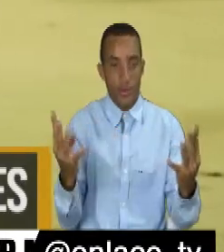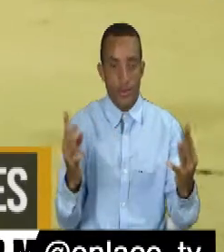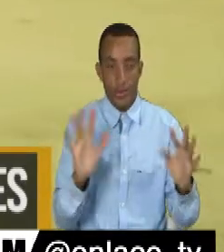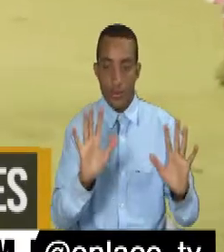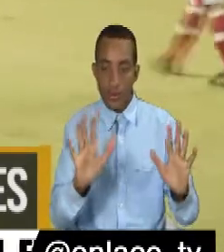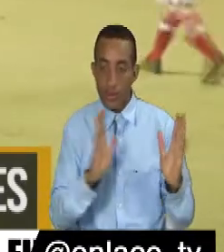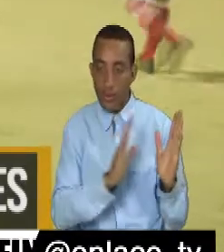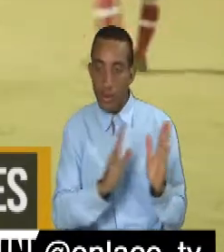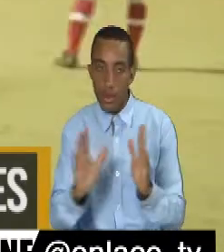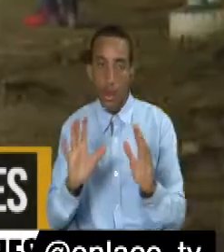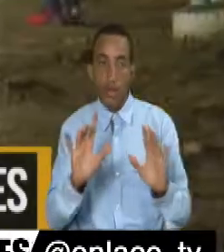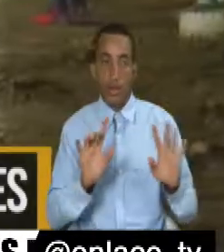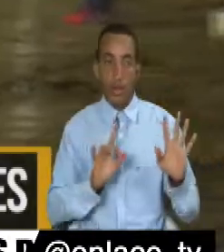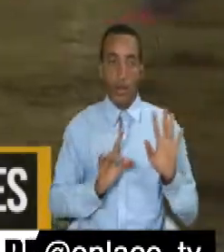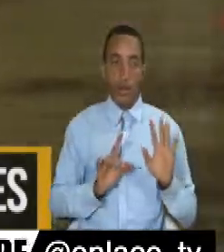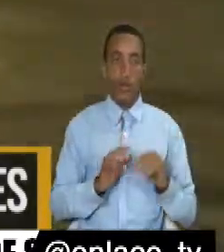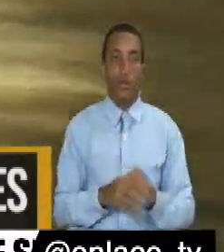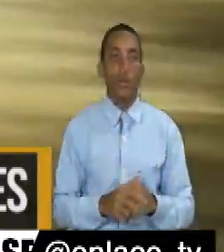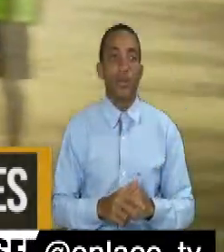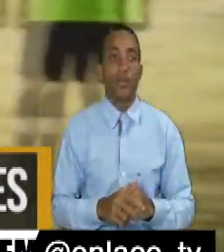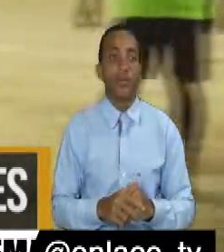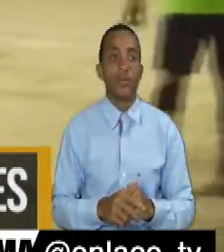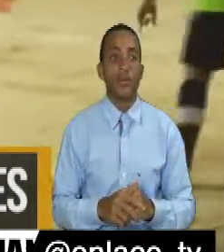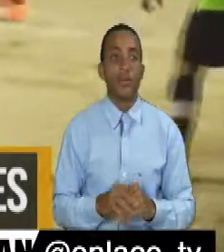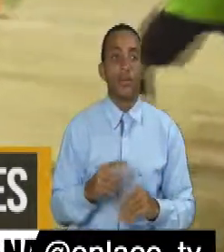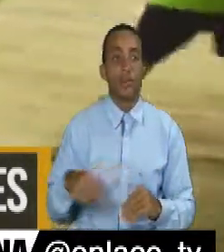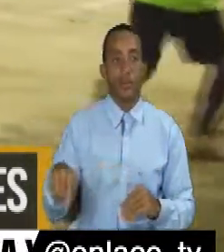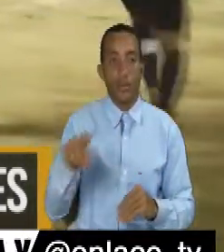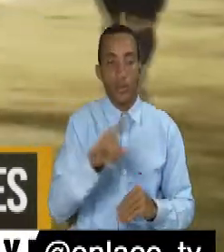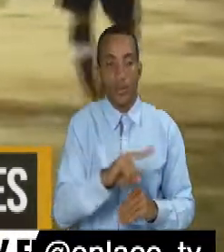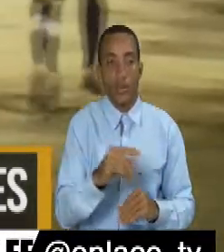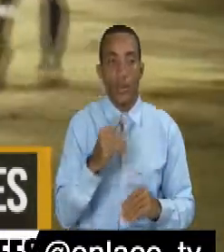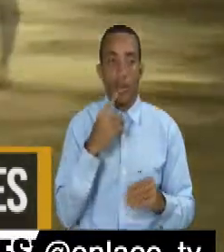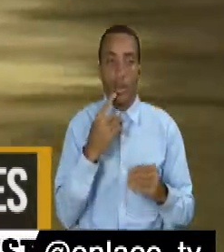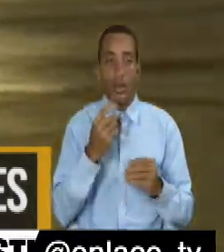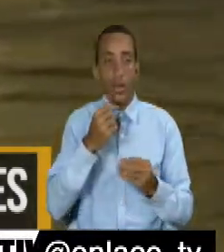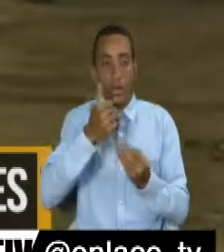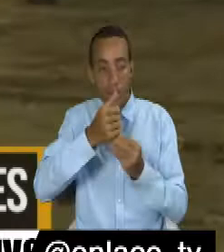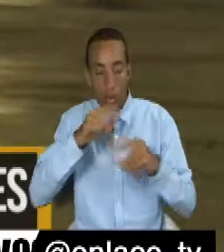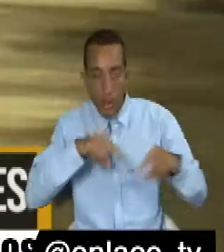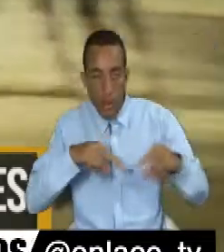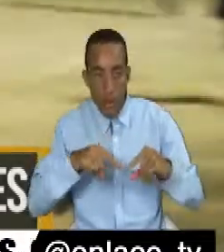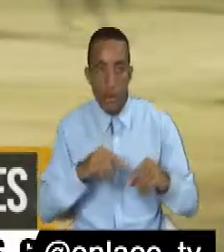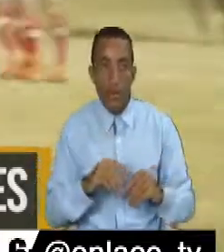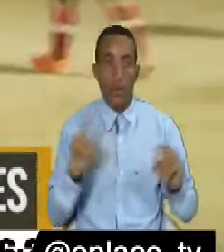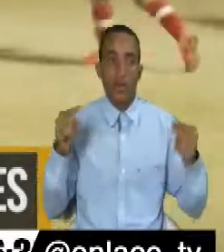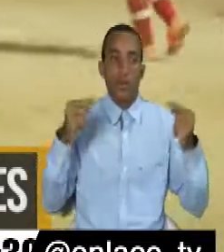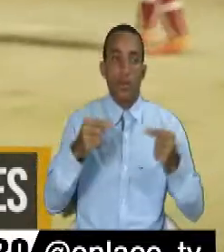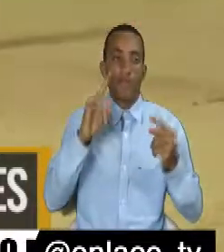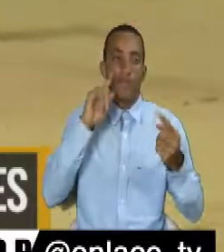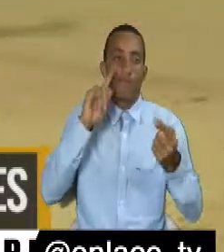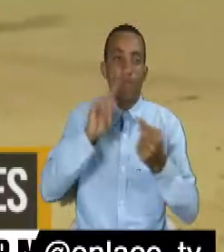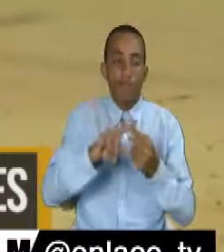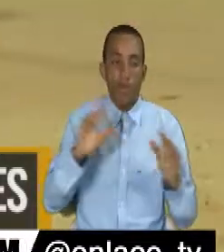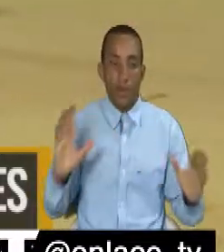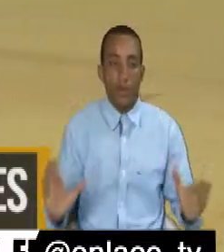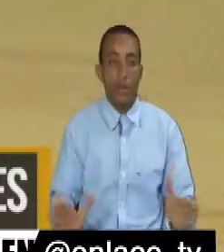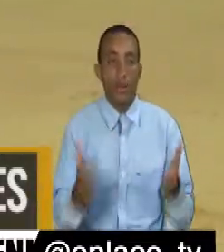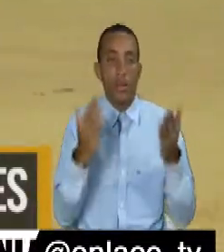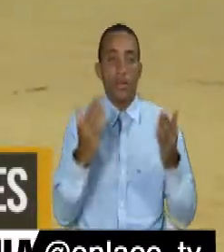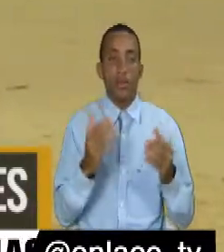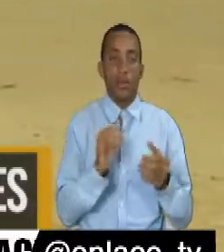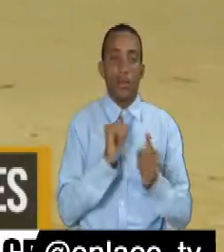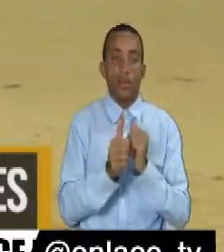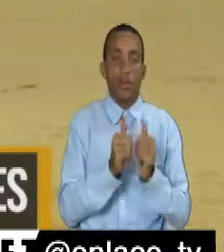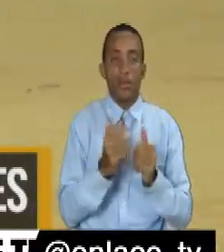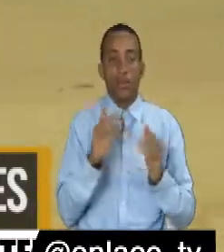las posiciones, eso es la táctica de nosotros. Los equipos participantes y sus directivos indican que este campeonato tiene como objetivo incentivar el deporte, pero también un rato